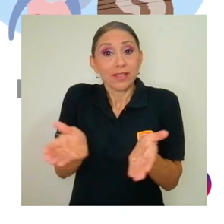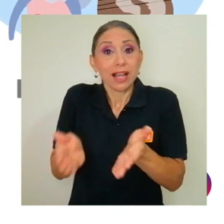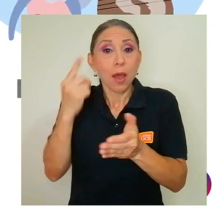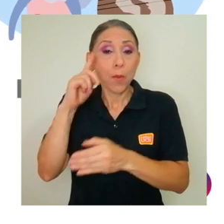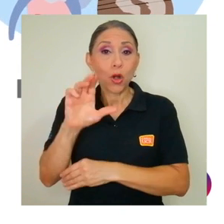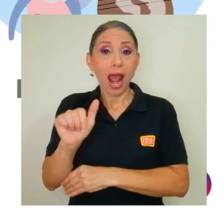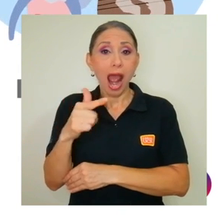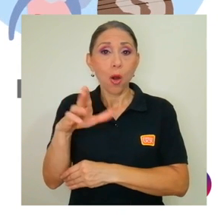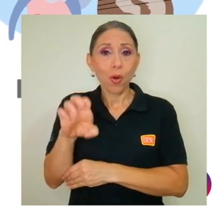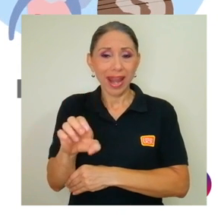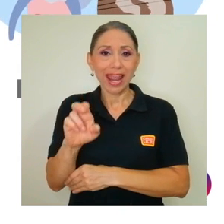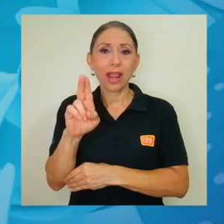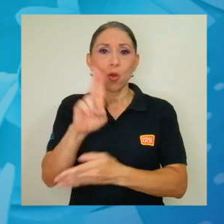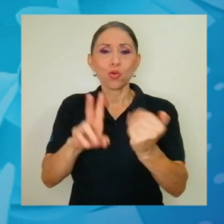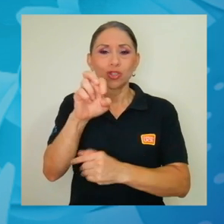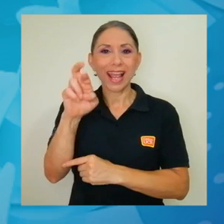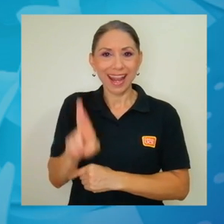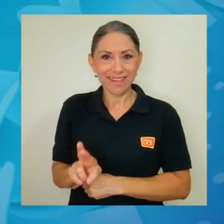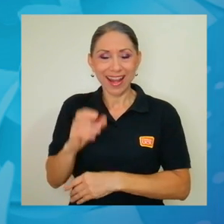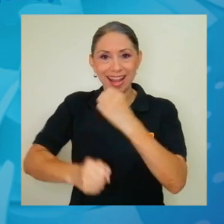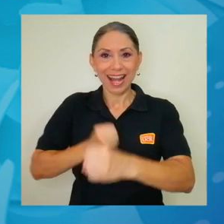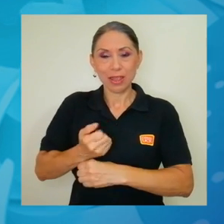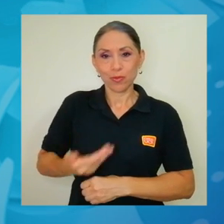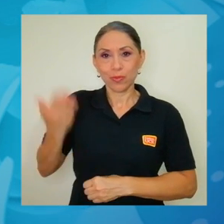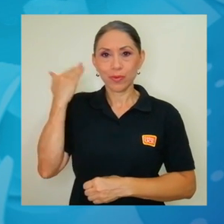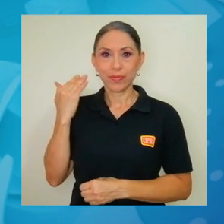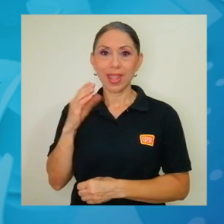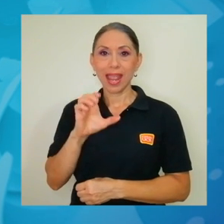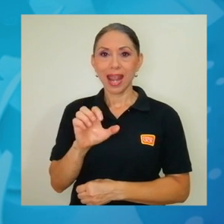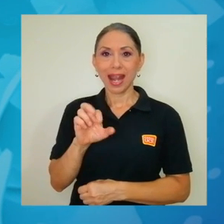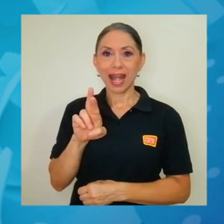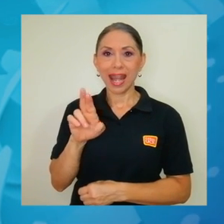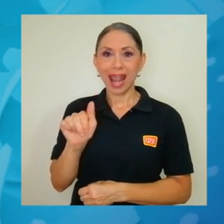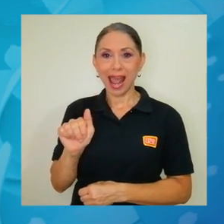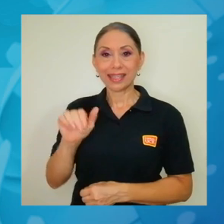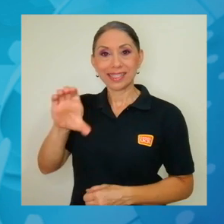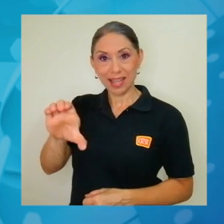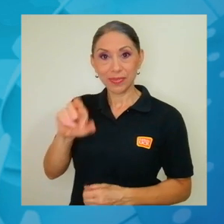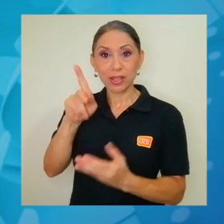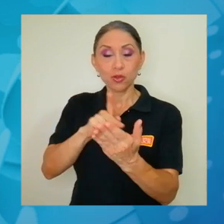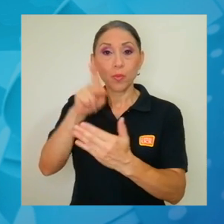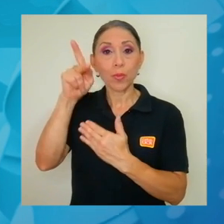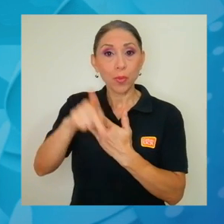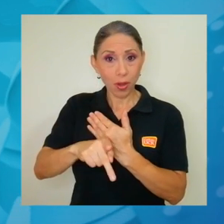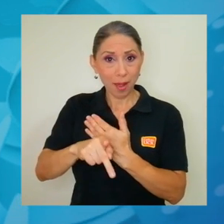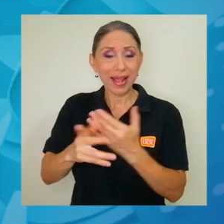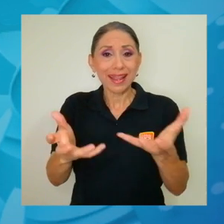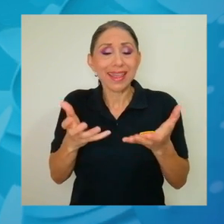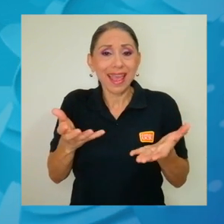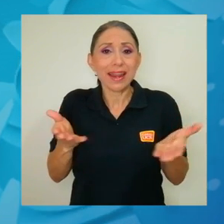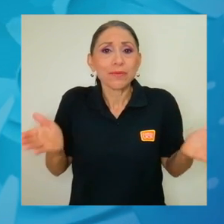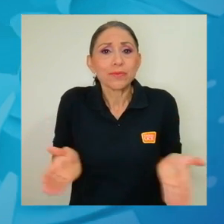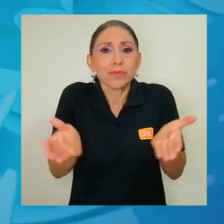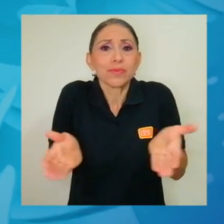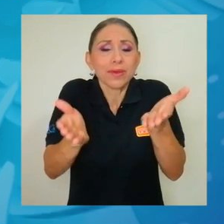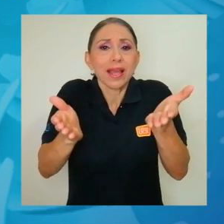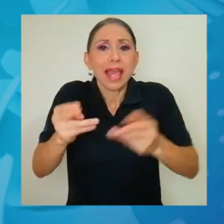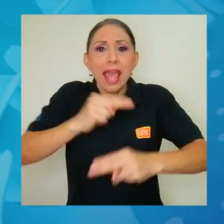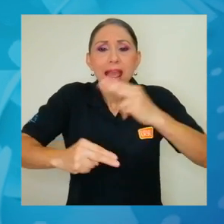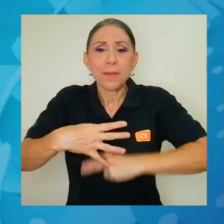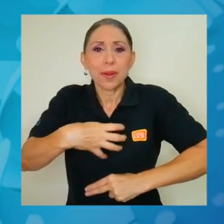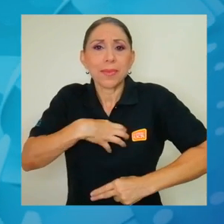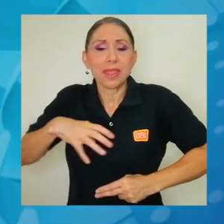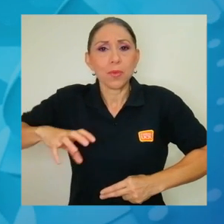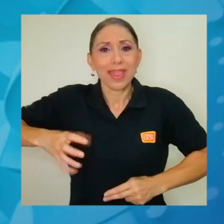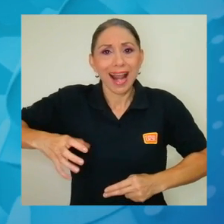año 2020. CREACE es un programa de acompañamiento de desarrollo productivo cuyo fin es promover el emprendimiento naranja,